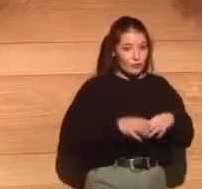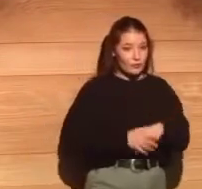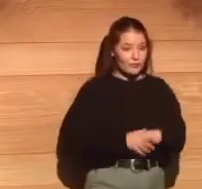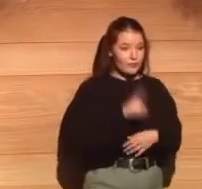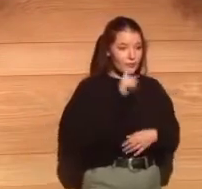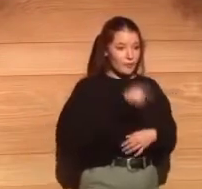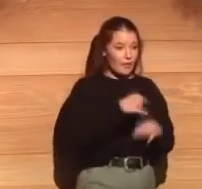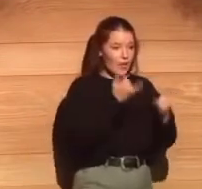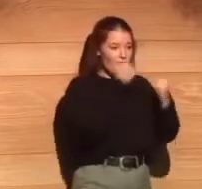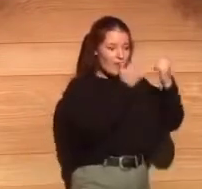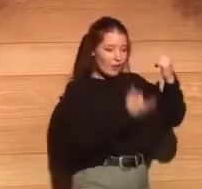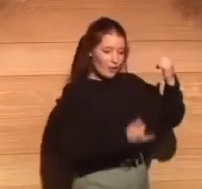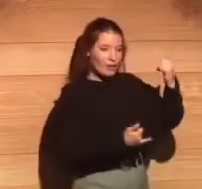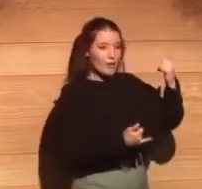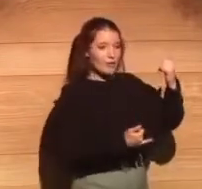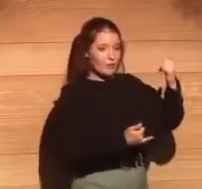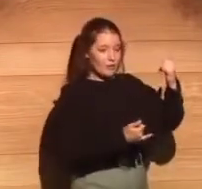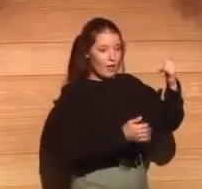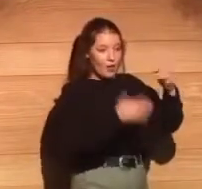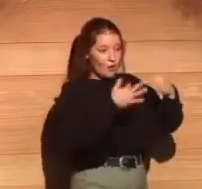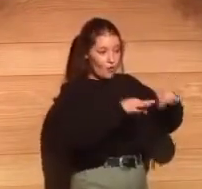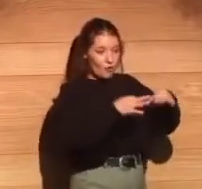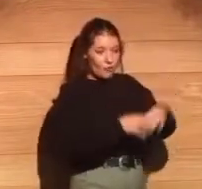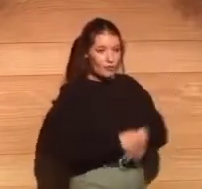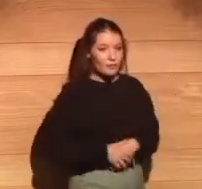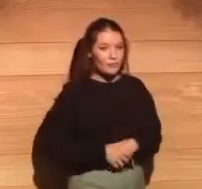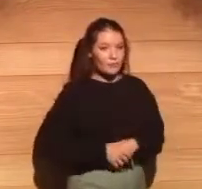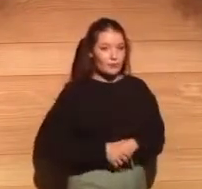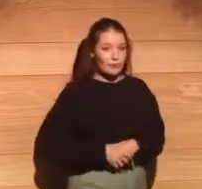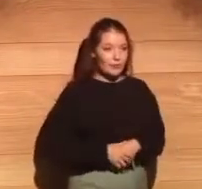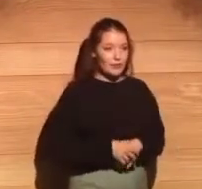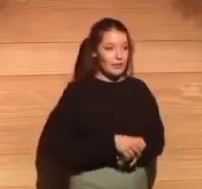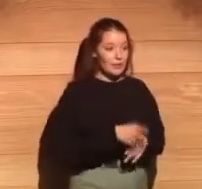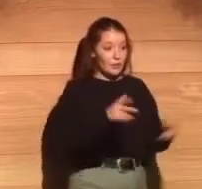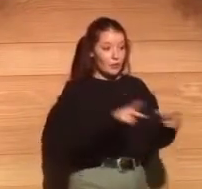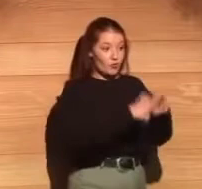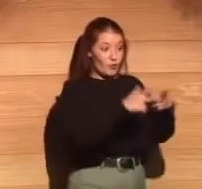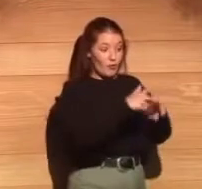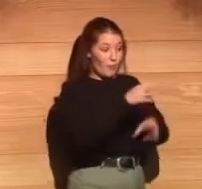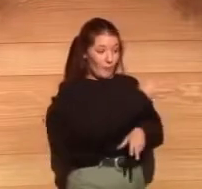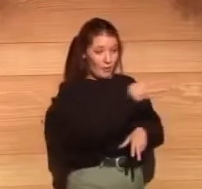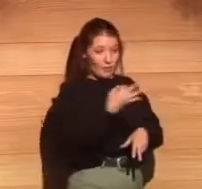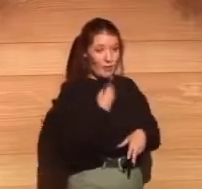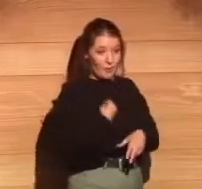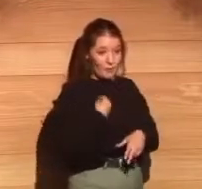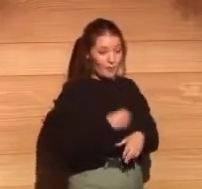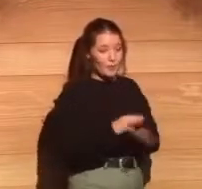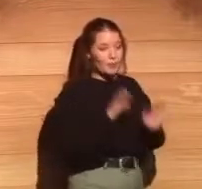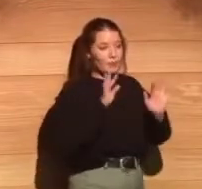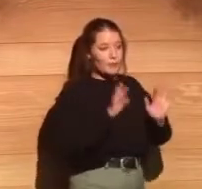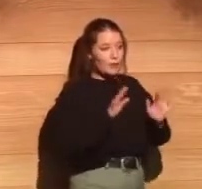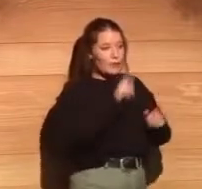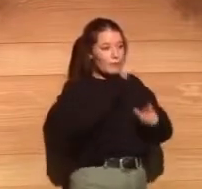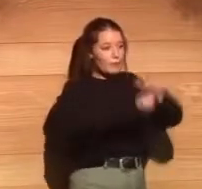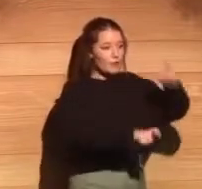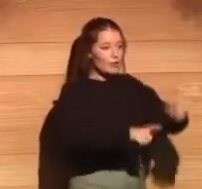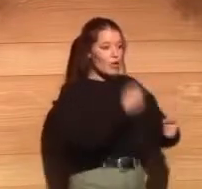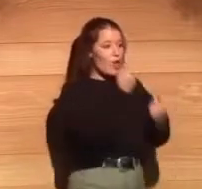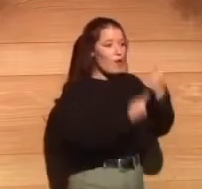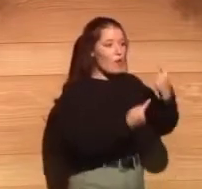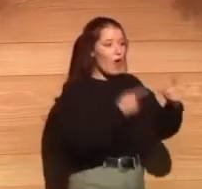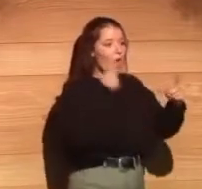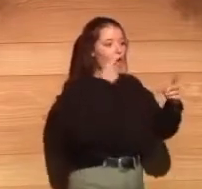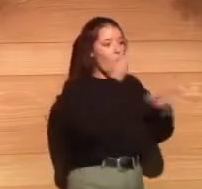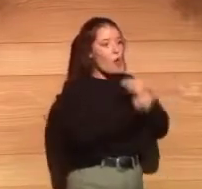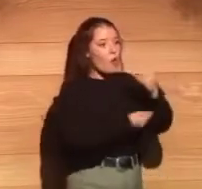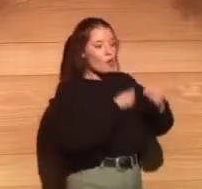Estamos hablando, como digo, incluso en las sociedades más perfectas que podíamos pensar. Entonces hay quien lo utiliza, obviamente, para debilitar